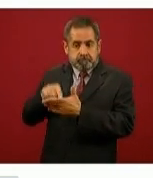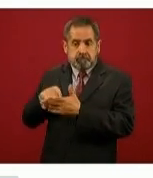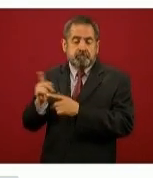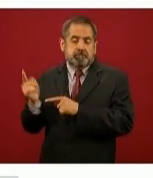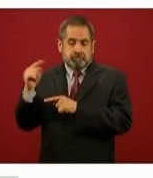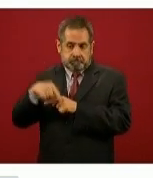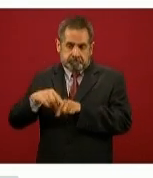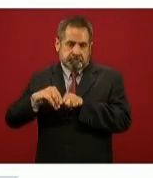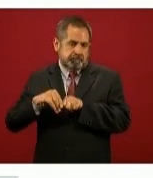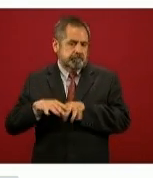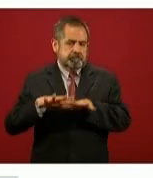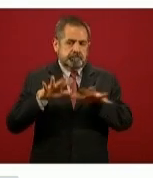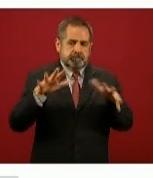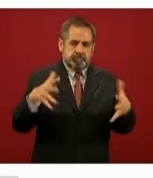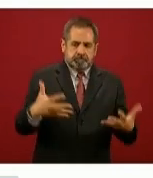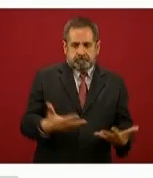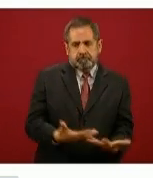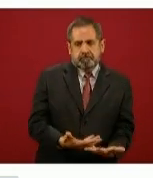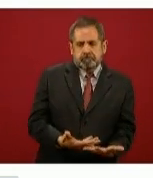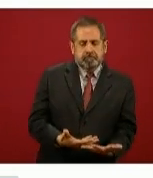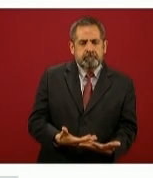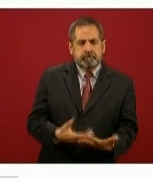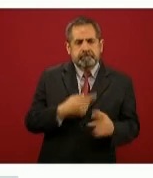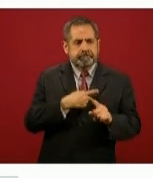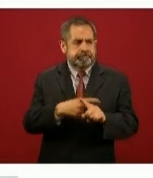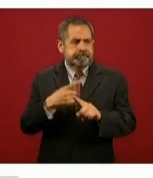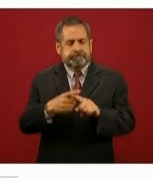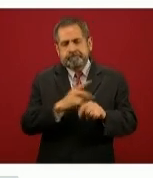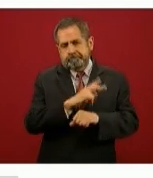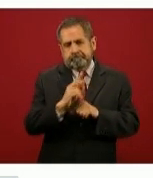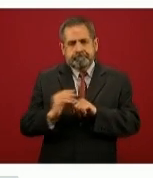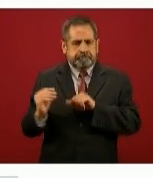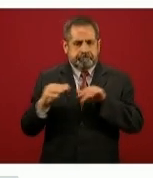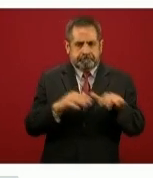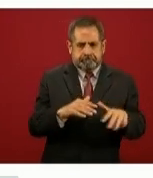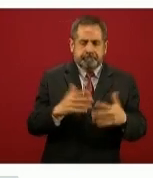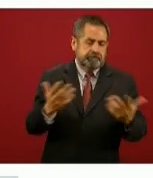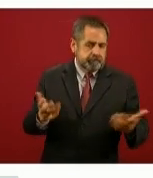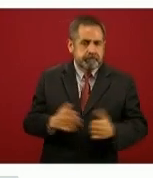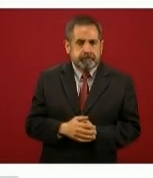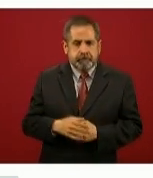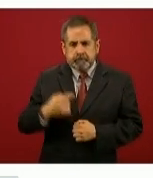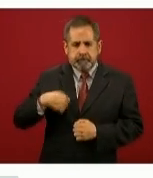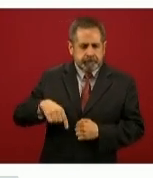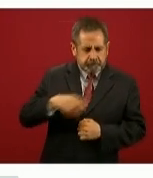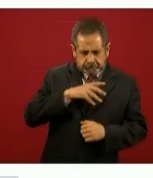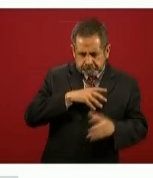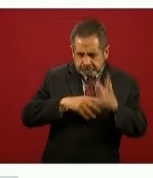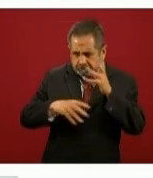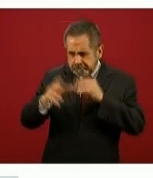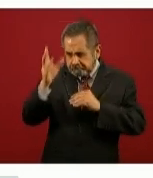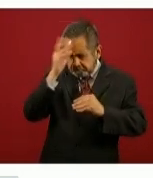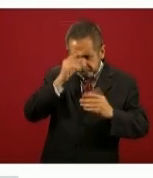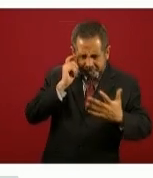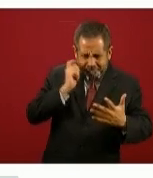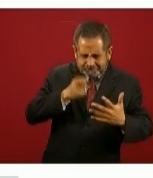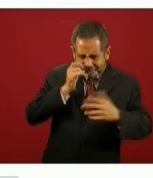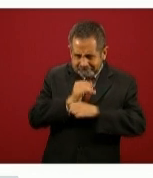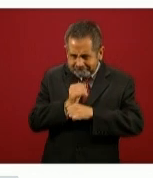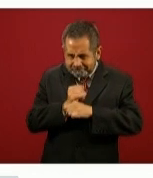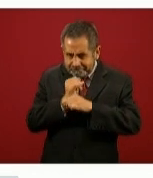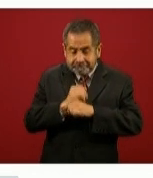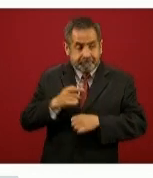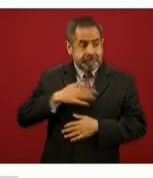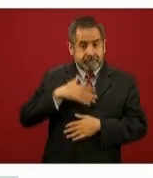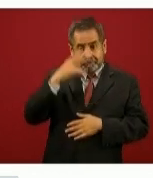China, y como era esperable, se propagó a varios otros países. El aprendizaje científico, técnico que ha podido